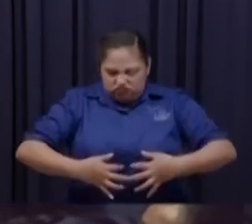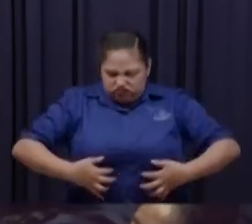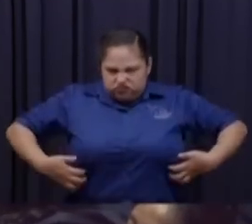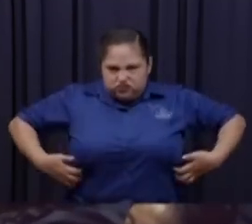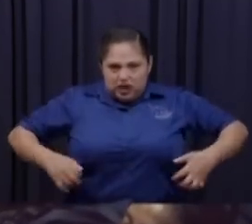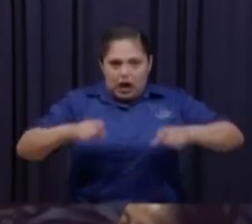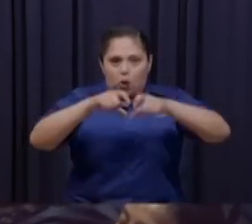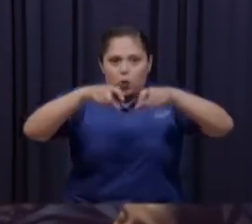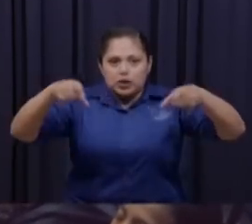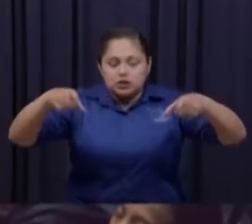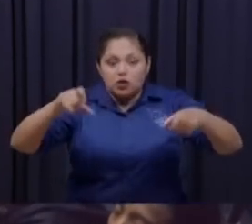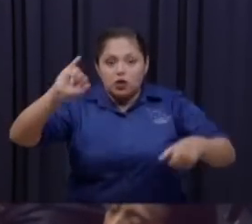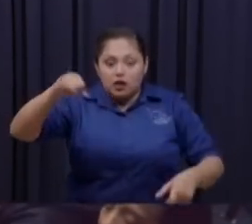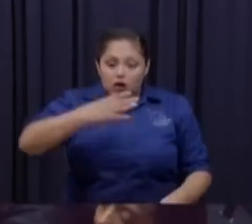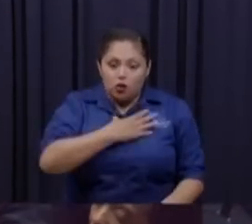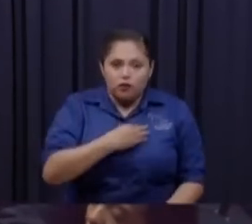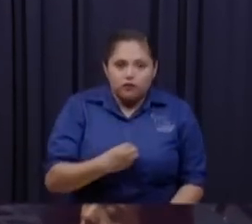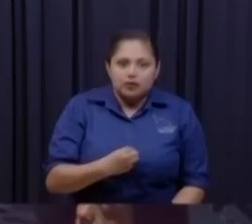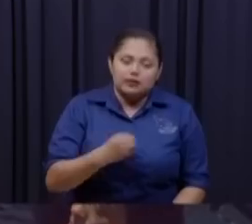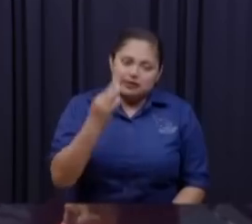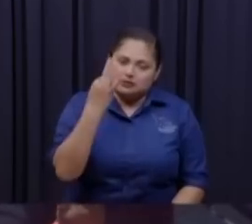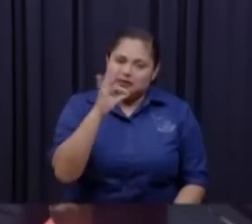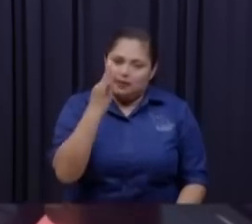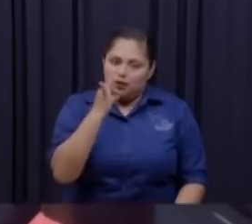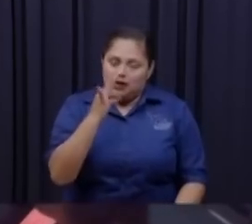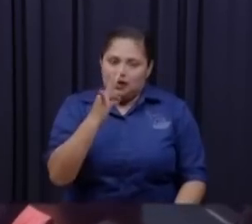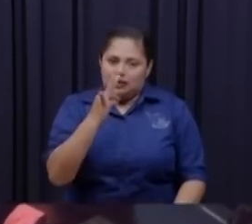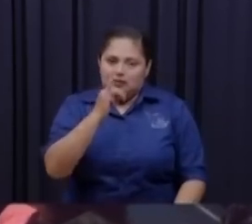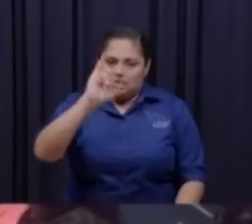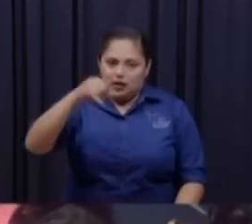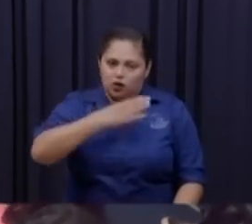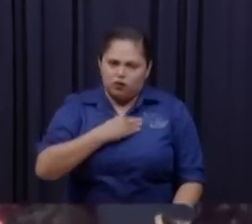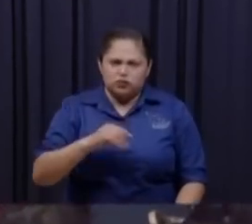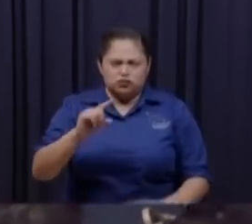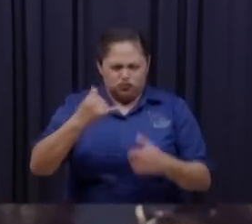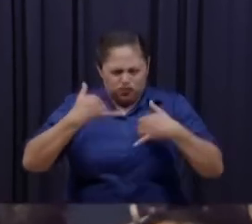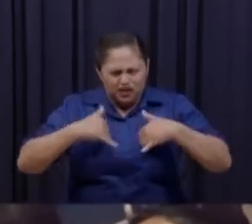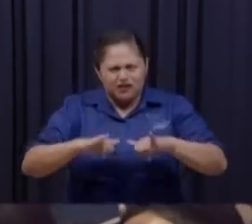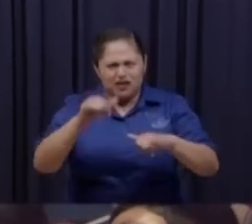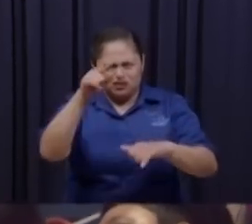caso de Job, le dice: ¿todavía conservas tu integridad?